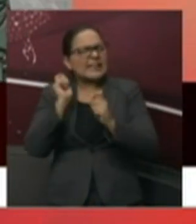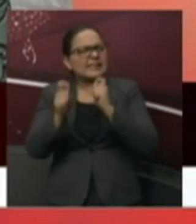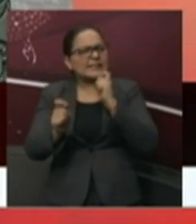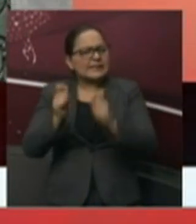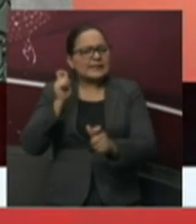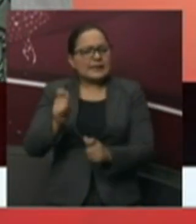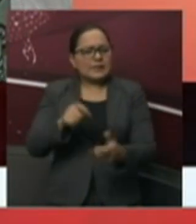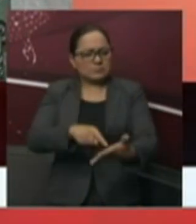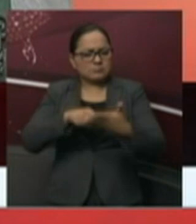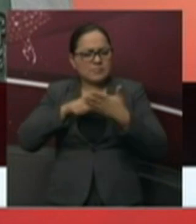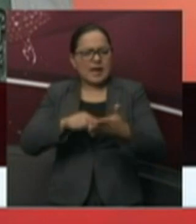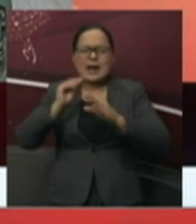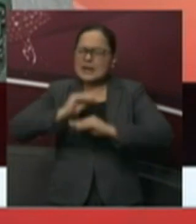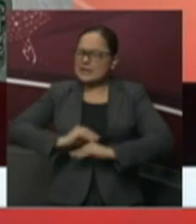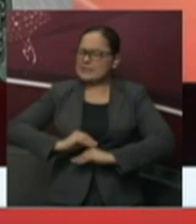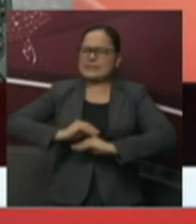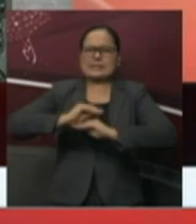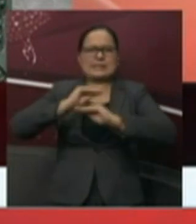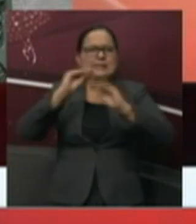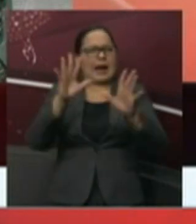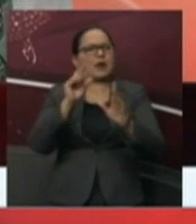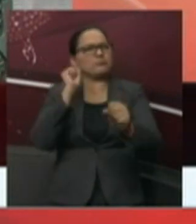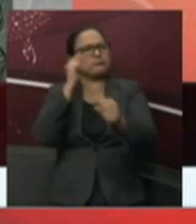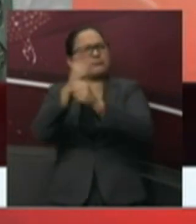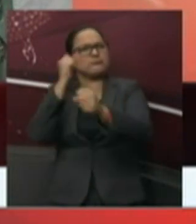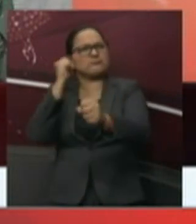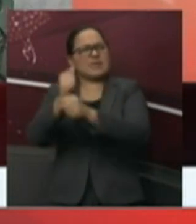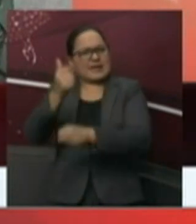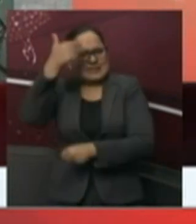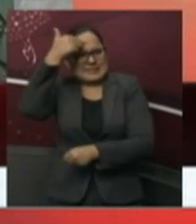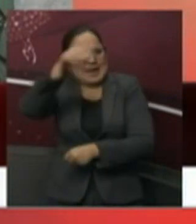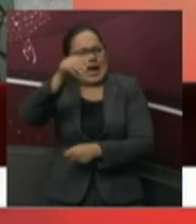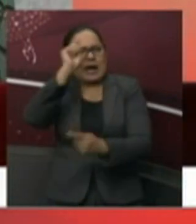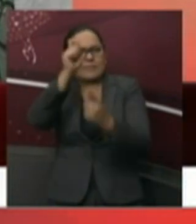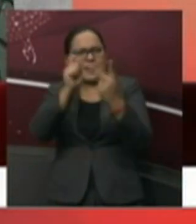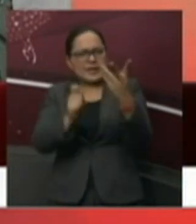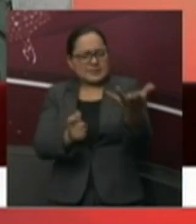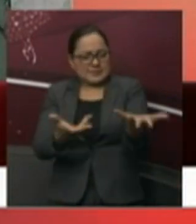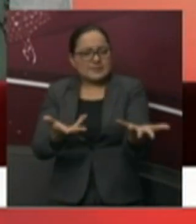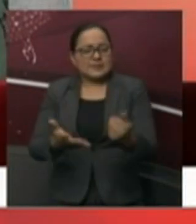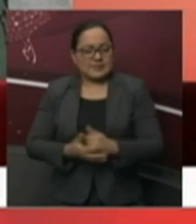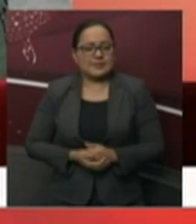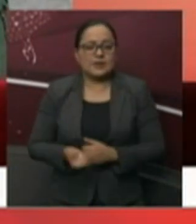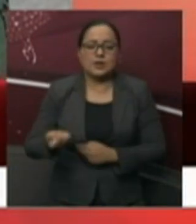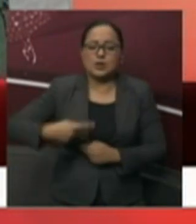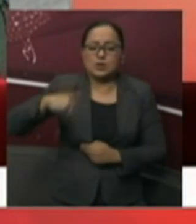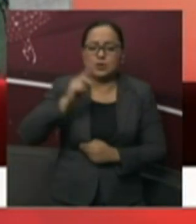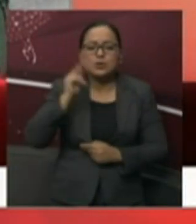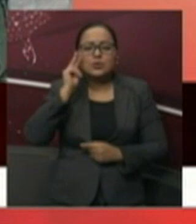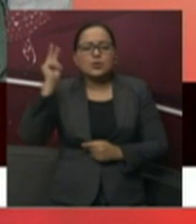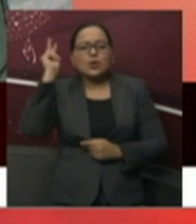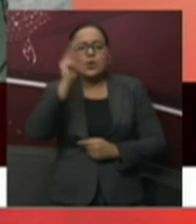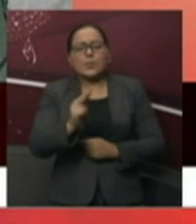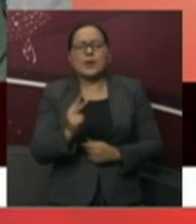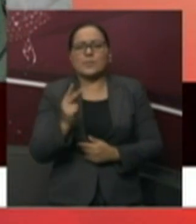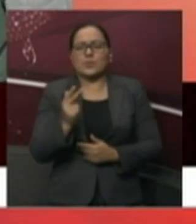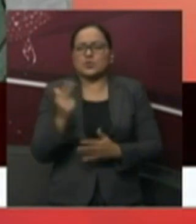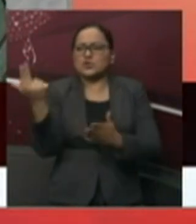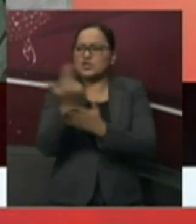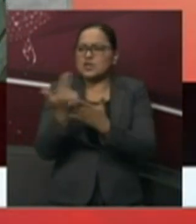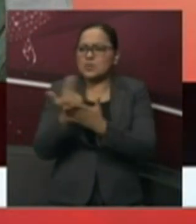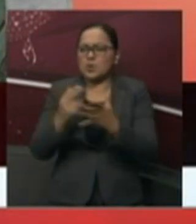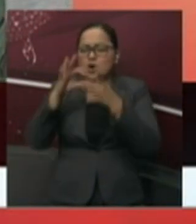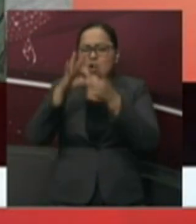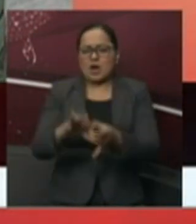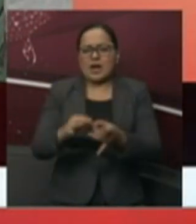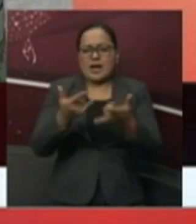que su mensaje es absolutamente claro, en que sus líneas primitivistas, que nosotros podemos encontrar sus raíces en el